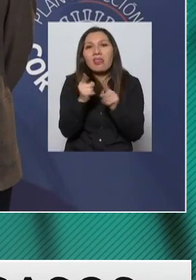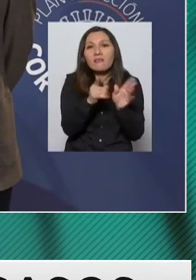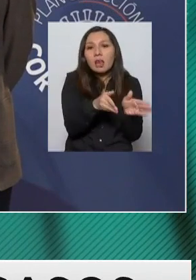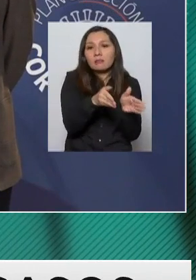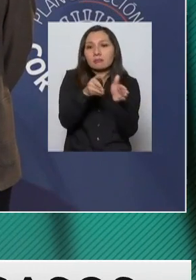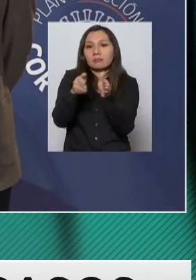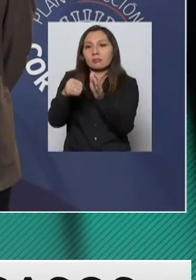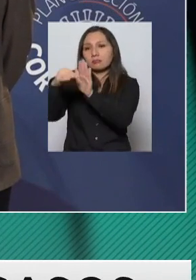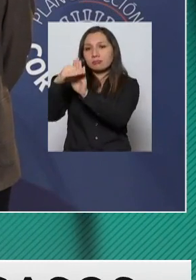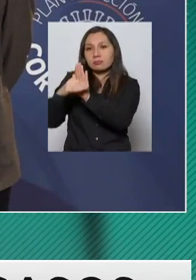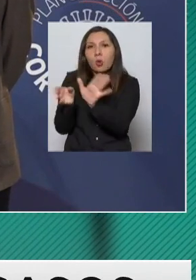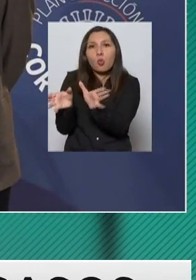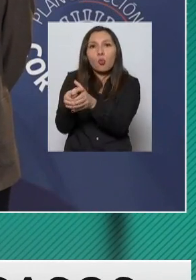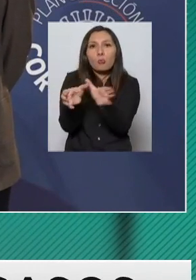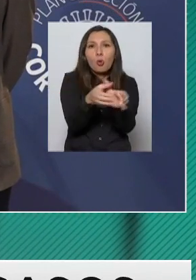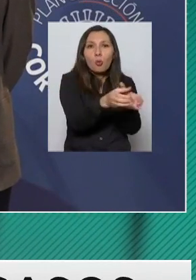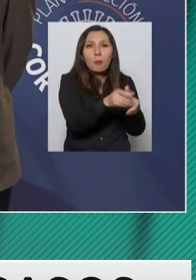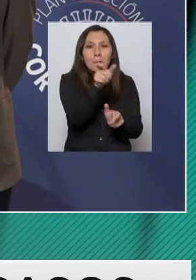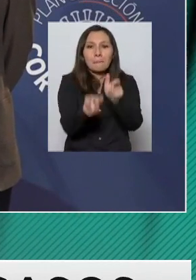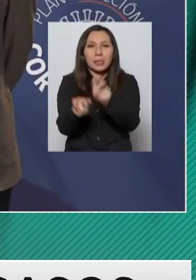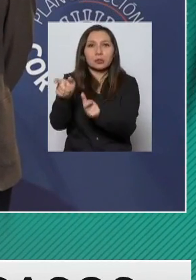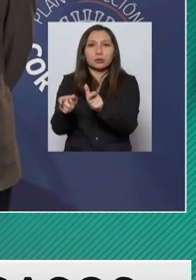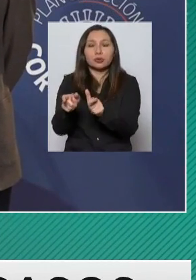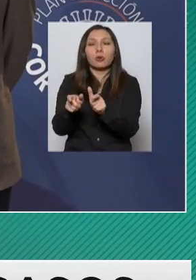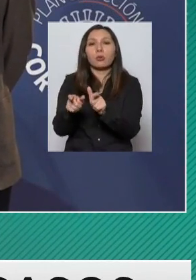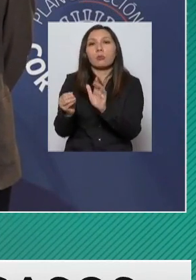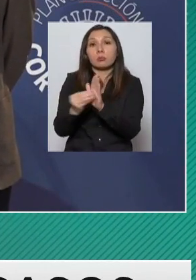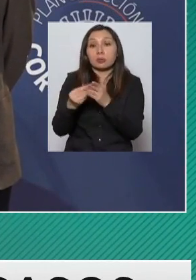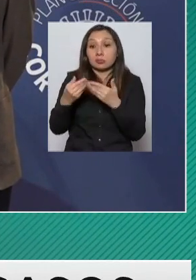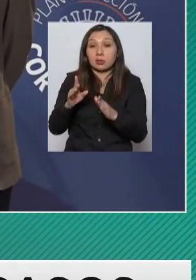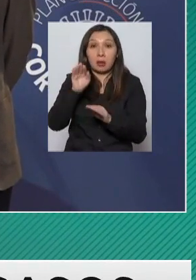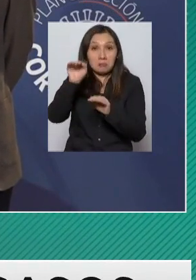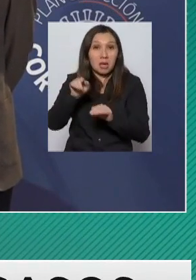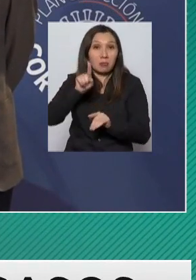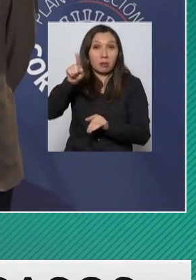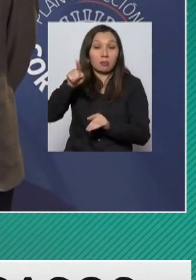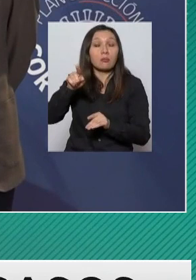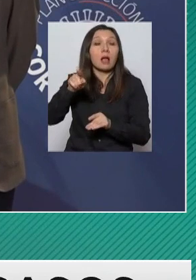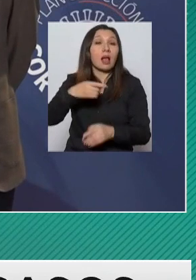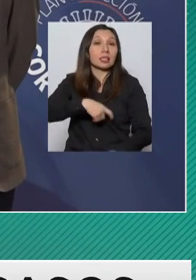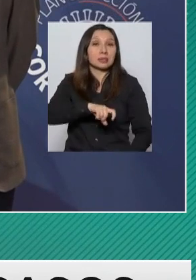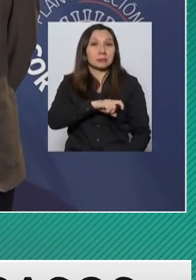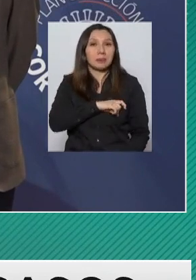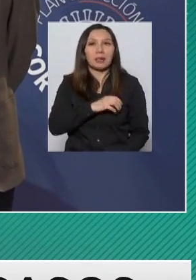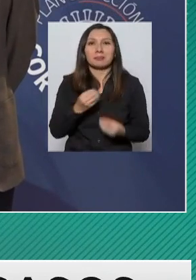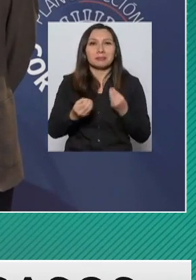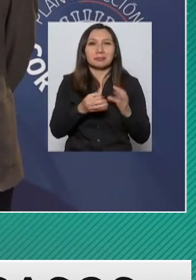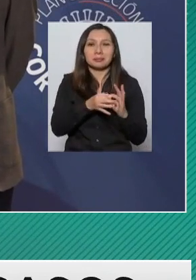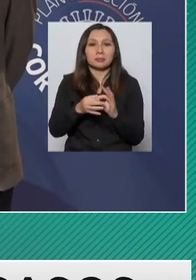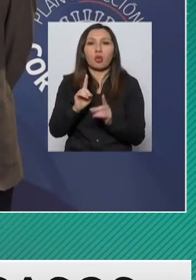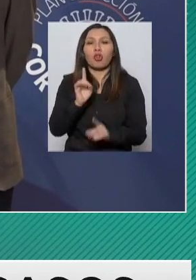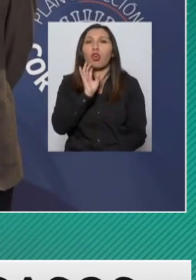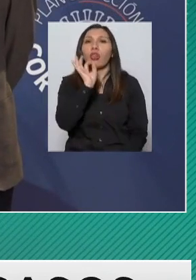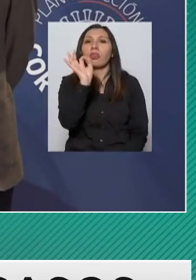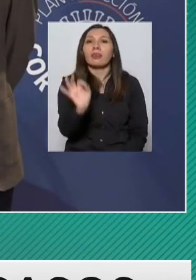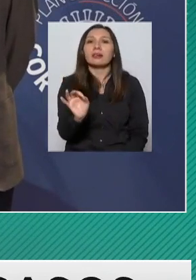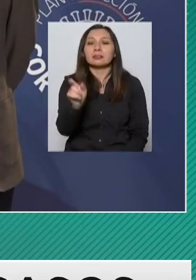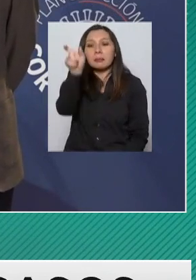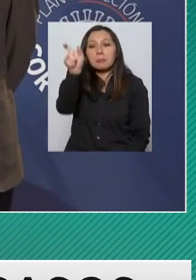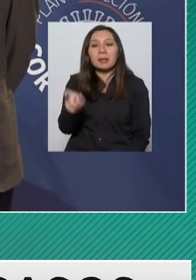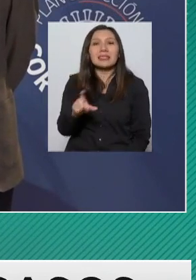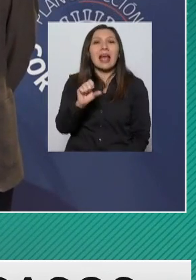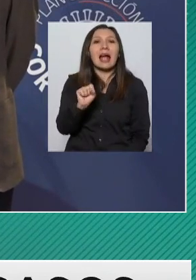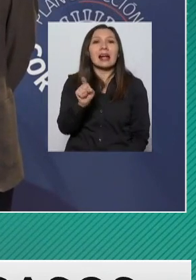para este tipo de personas como ya ocurrió en españa en el sentido que no los llamemos casos